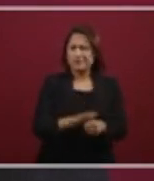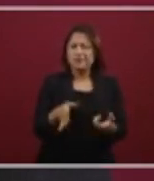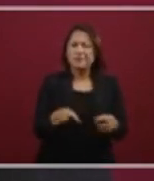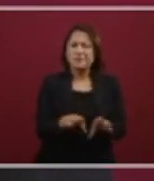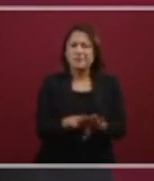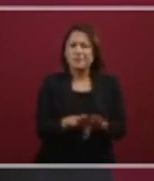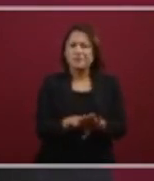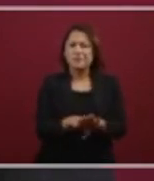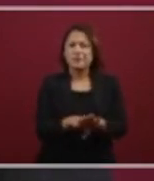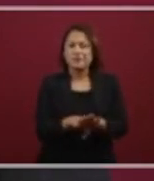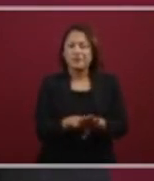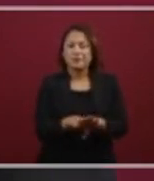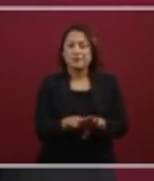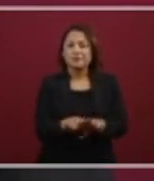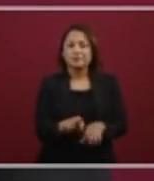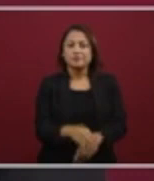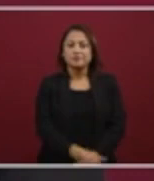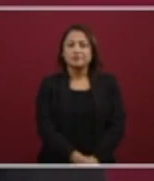y